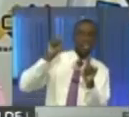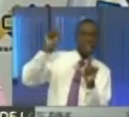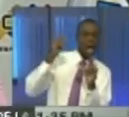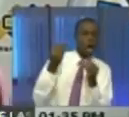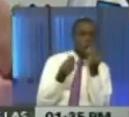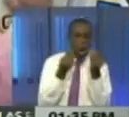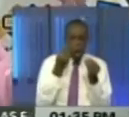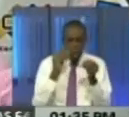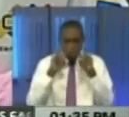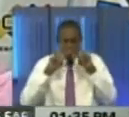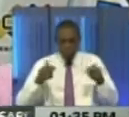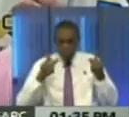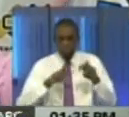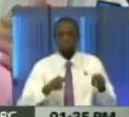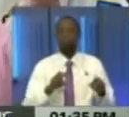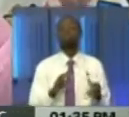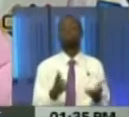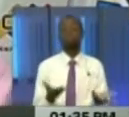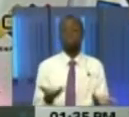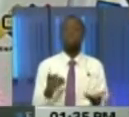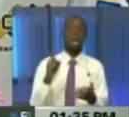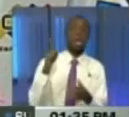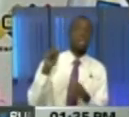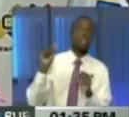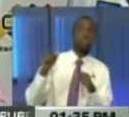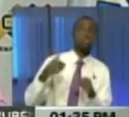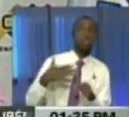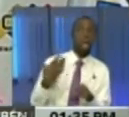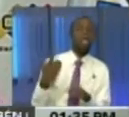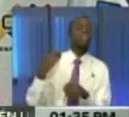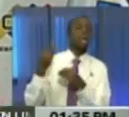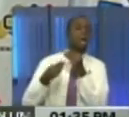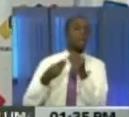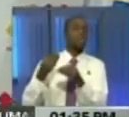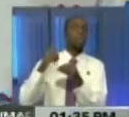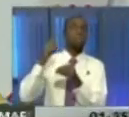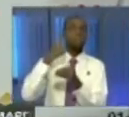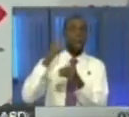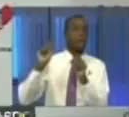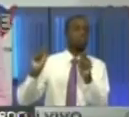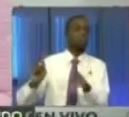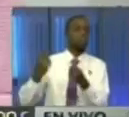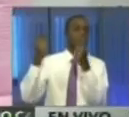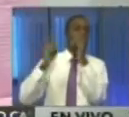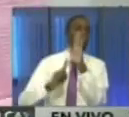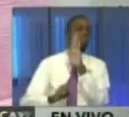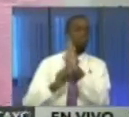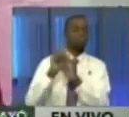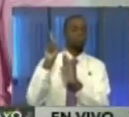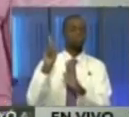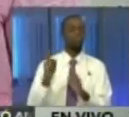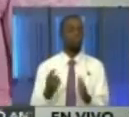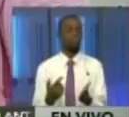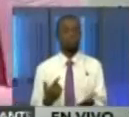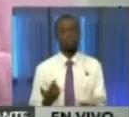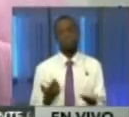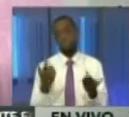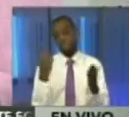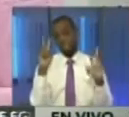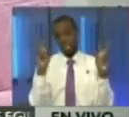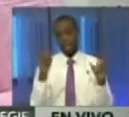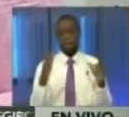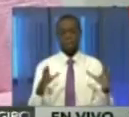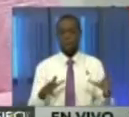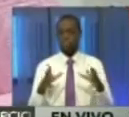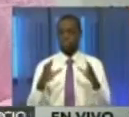que vamos a llevar a cabo se pueda llevar efectivamente con éxito, desde el punto de vista técnico.